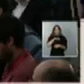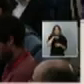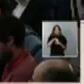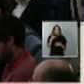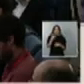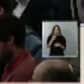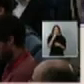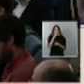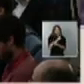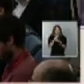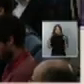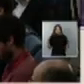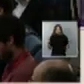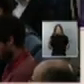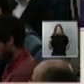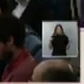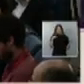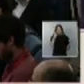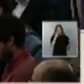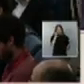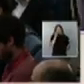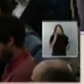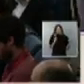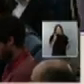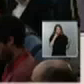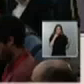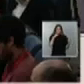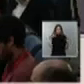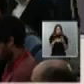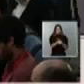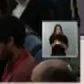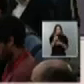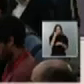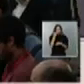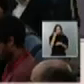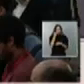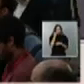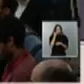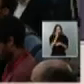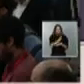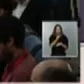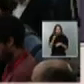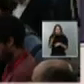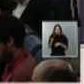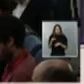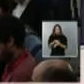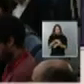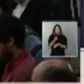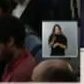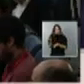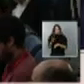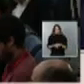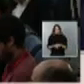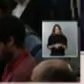en los 23 grados, ¿eh? No hace falta pasar frío en verano. Cada grado que bajemos supone un incremento